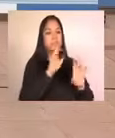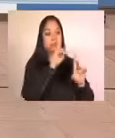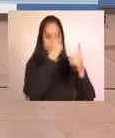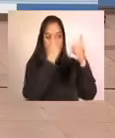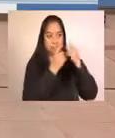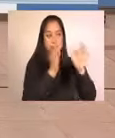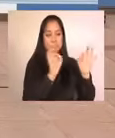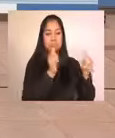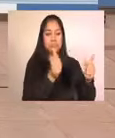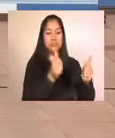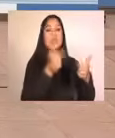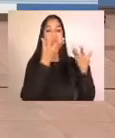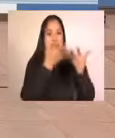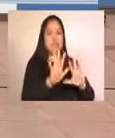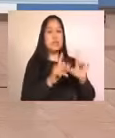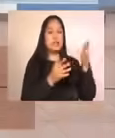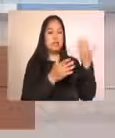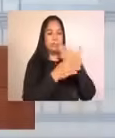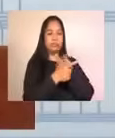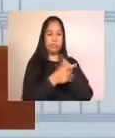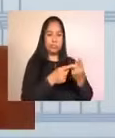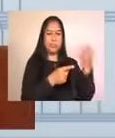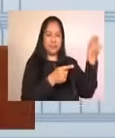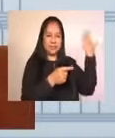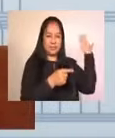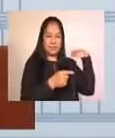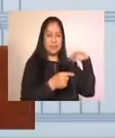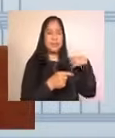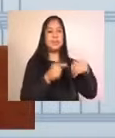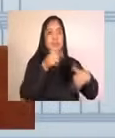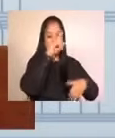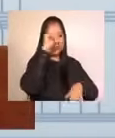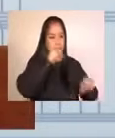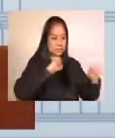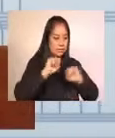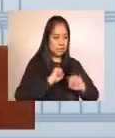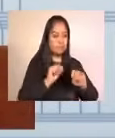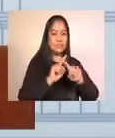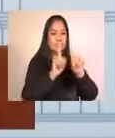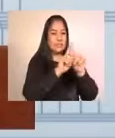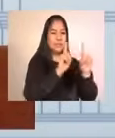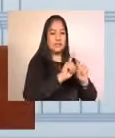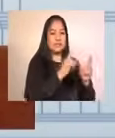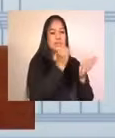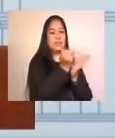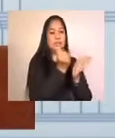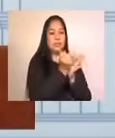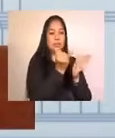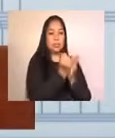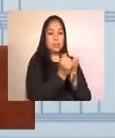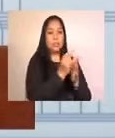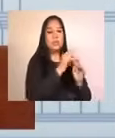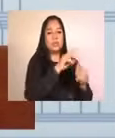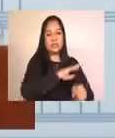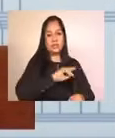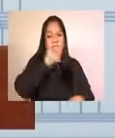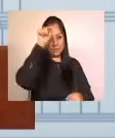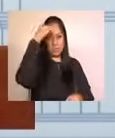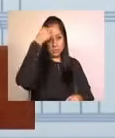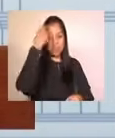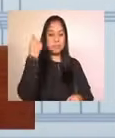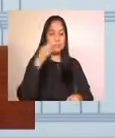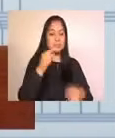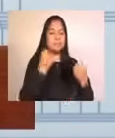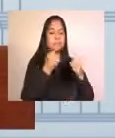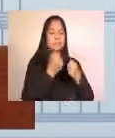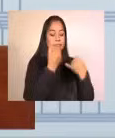hemos estado trabajando de la mano de las diferentes dependencias del Ejecutivo para preparar el